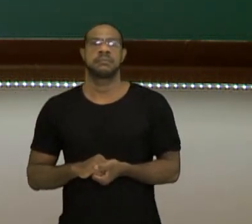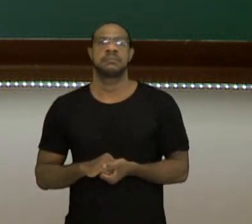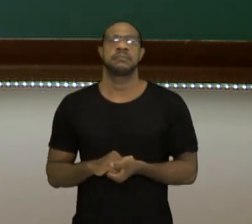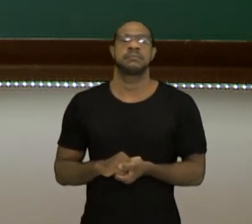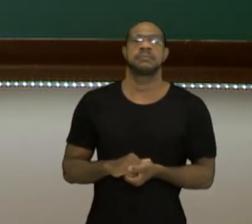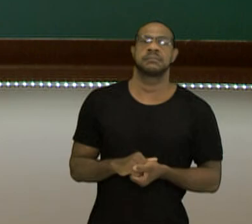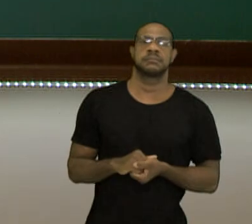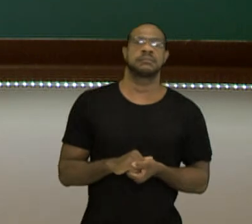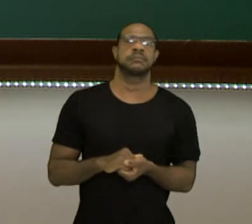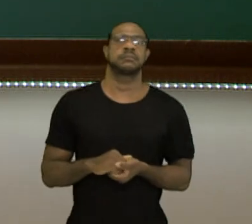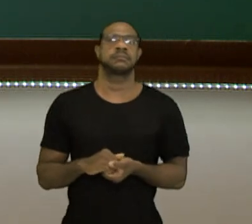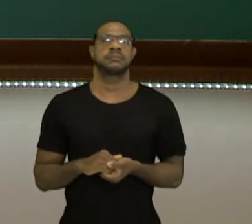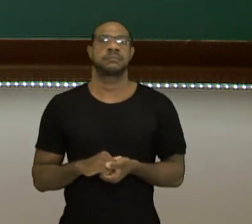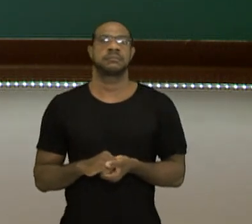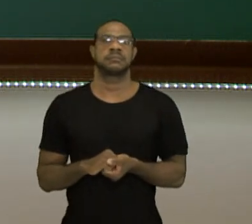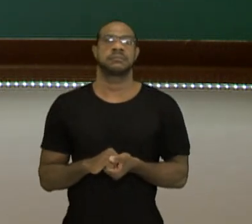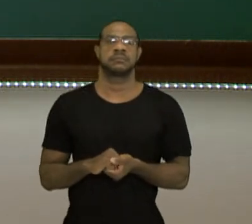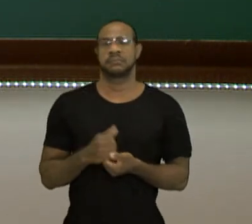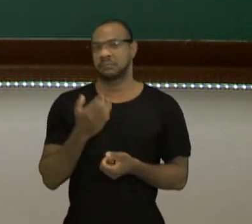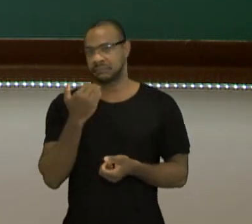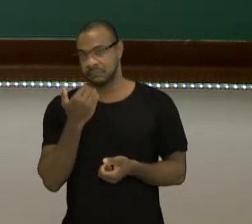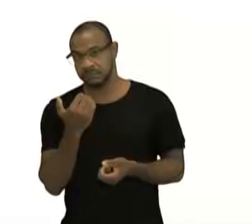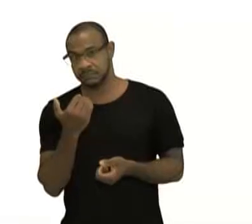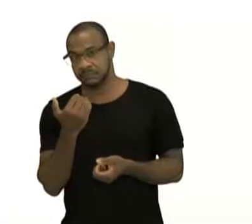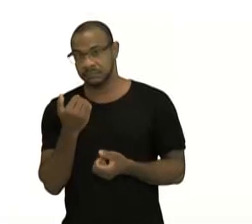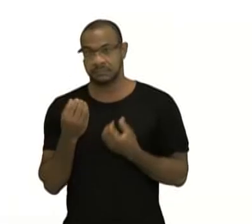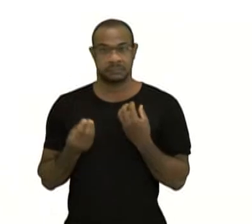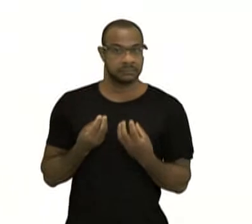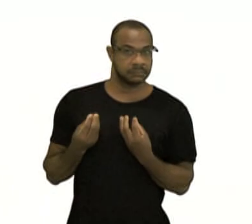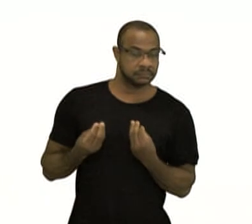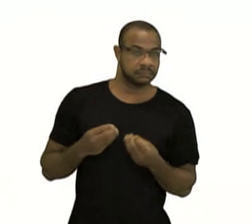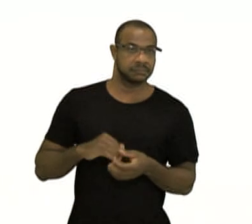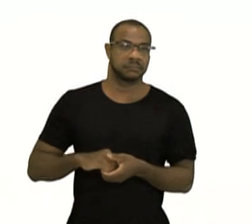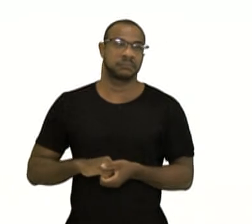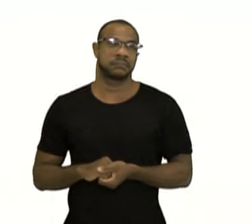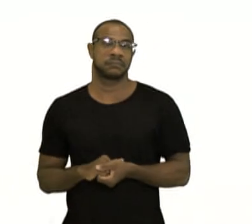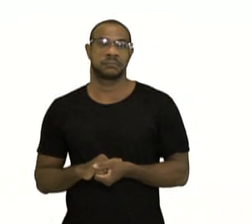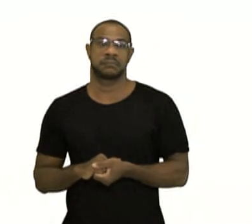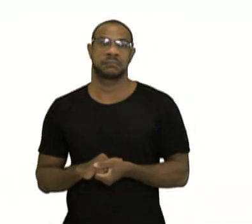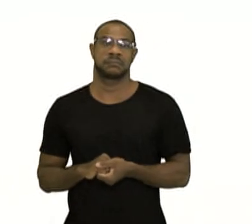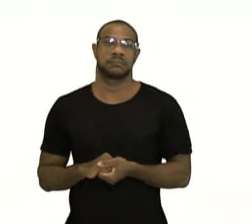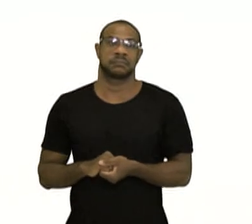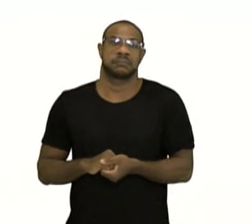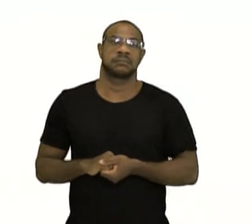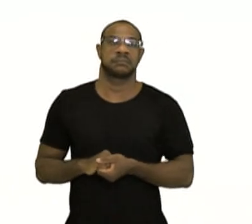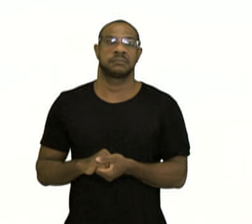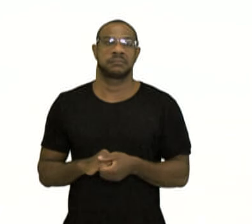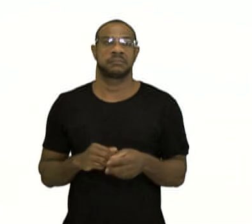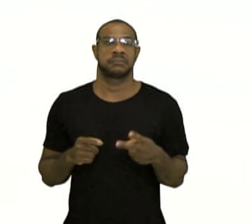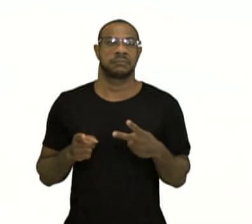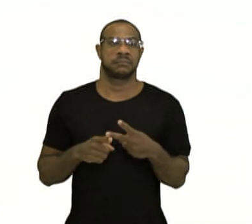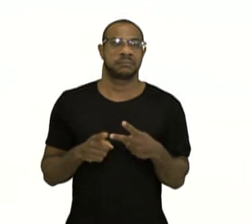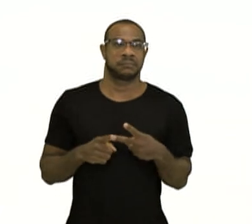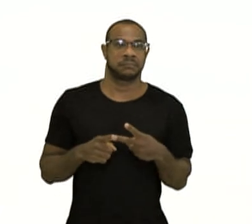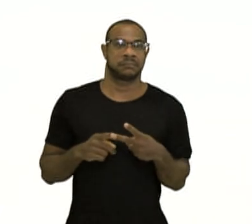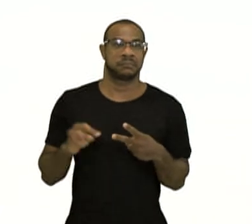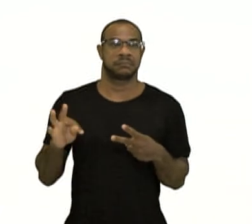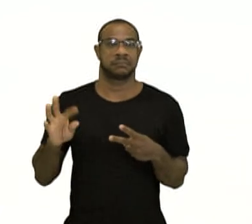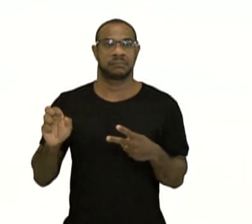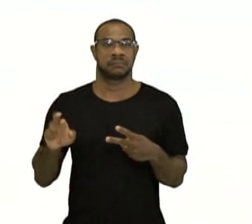1. Vamos. Comería más helados y menos habas. Tendría más problemas reales y